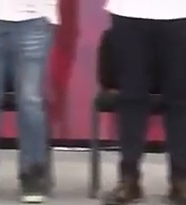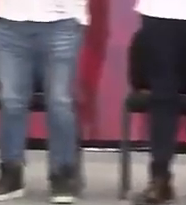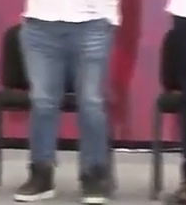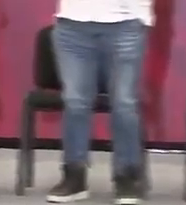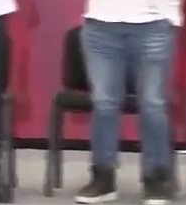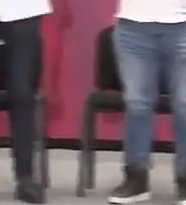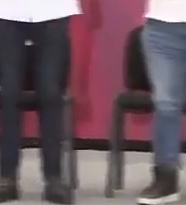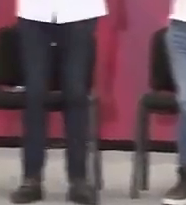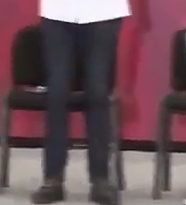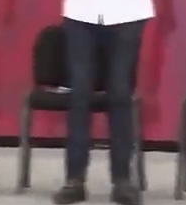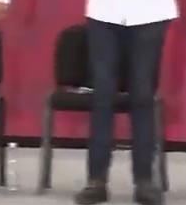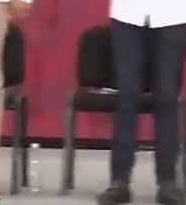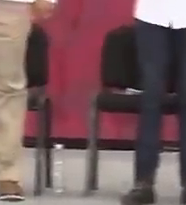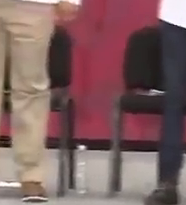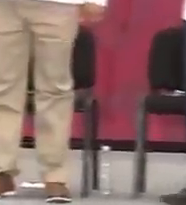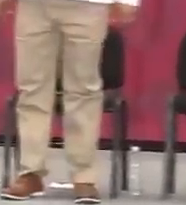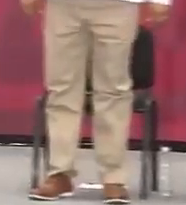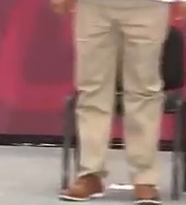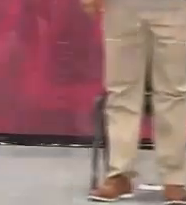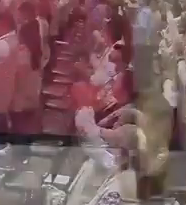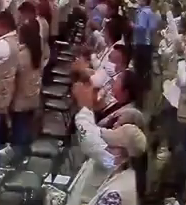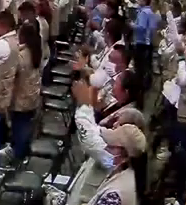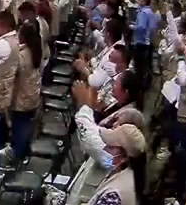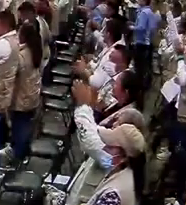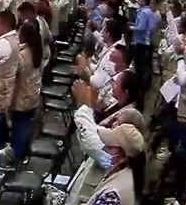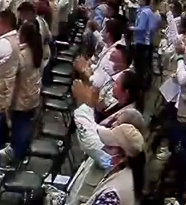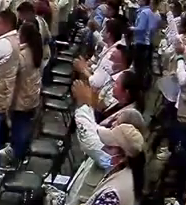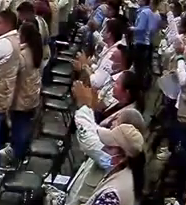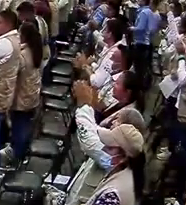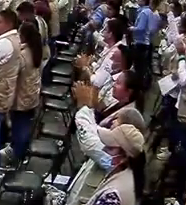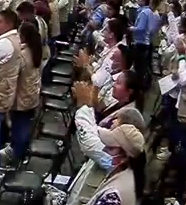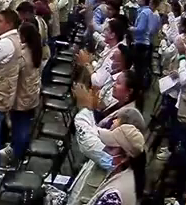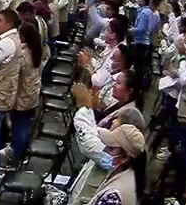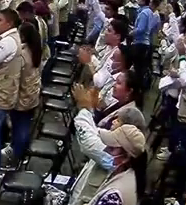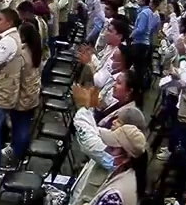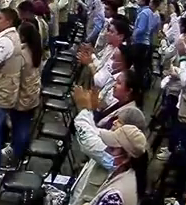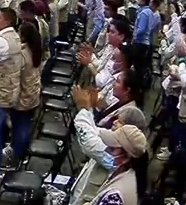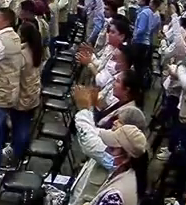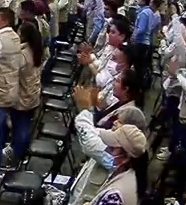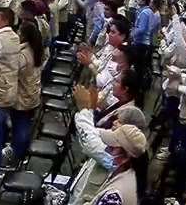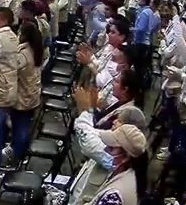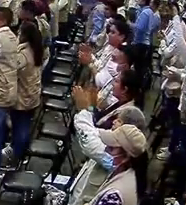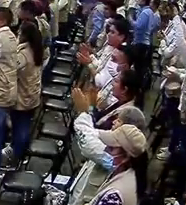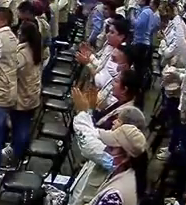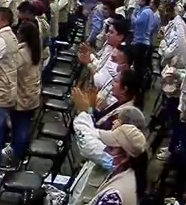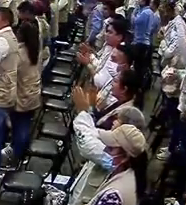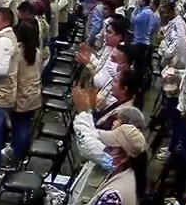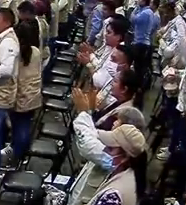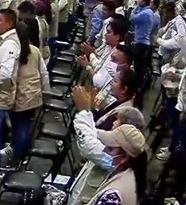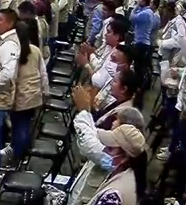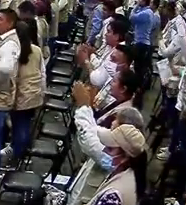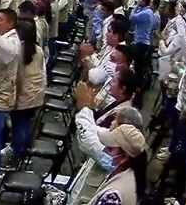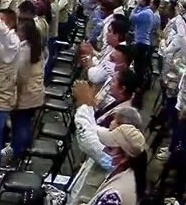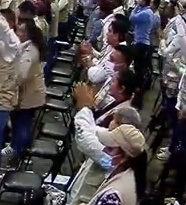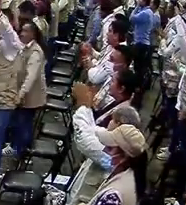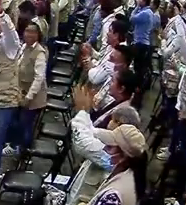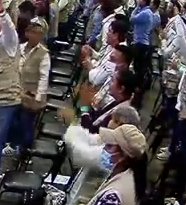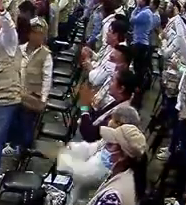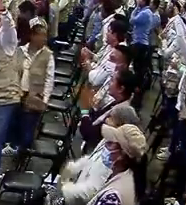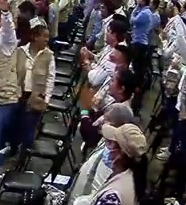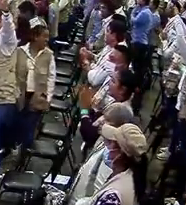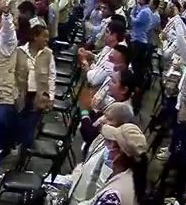Agradecemos a todos ustedes su amable asistencia, deseándoles que tengan una excelente tarde. Muchas gracias.